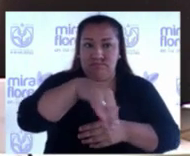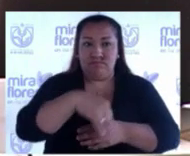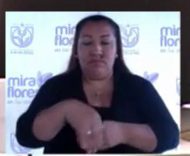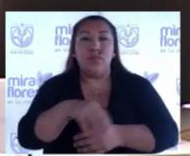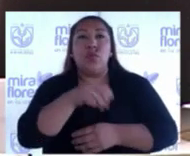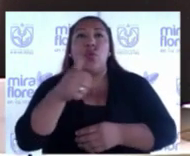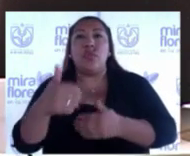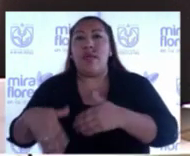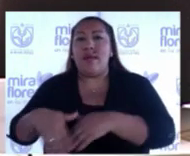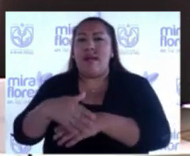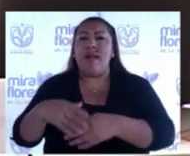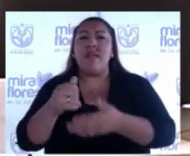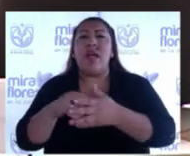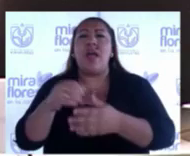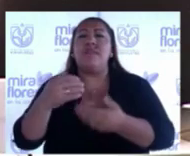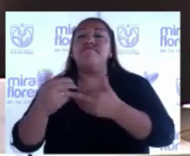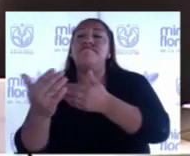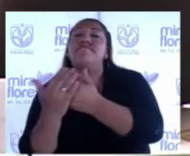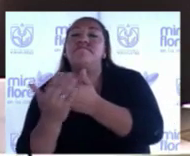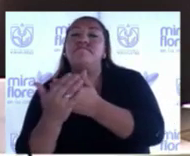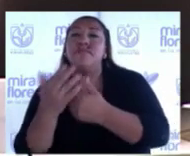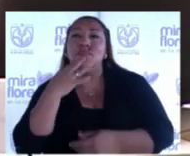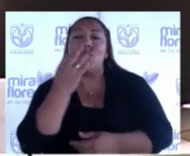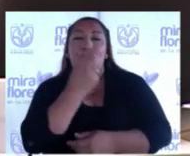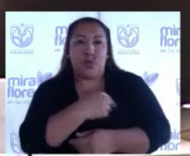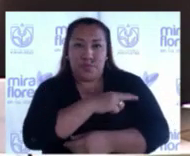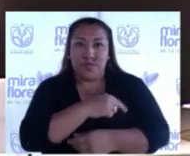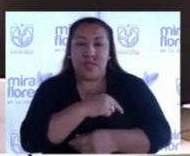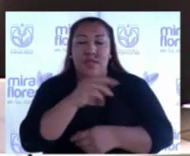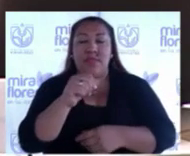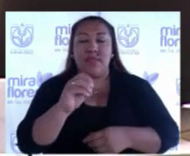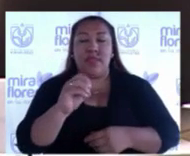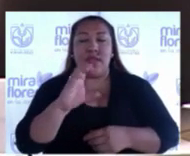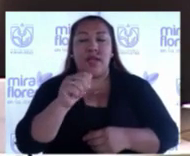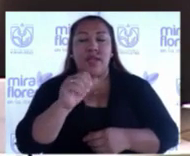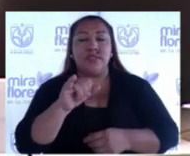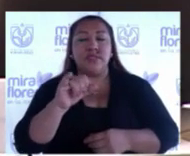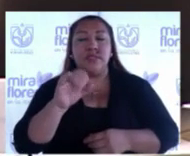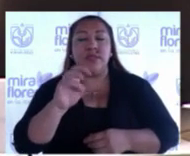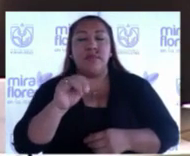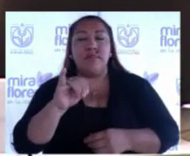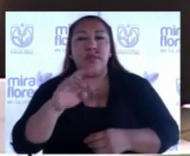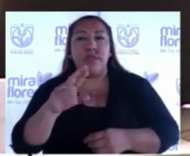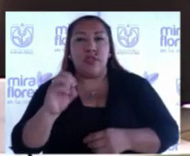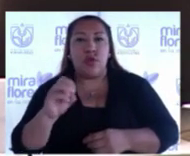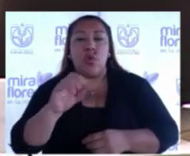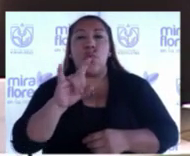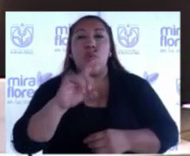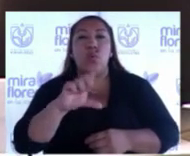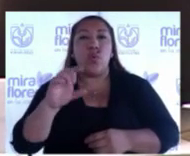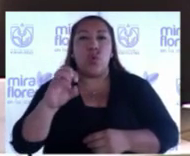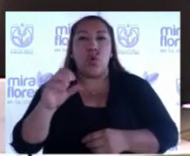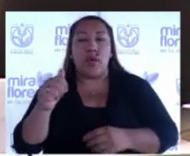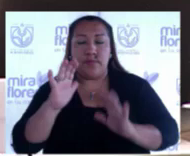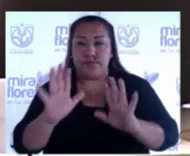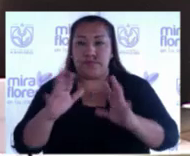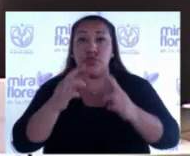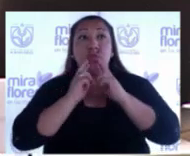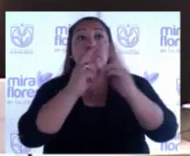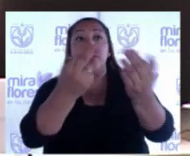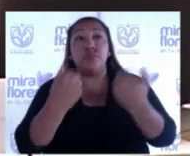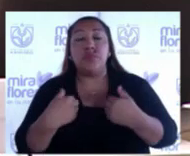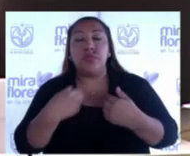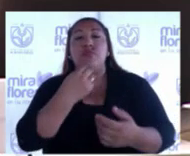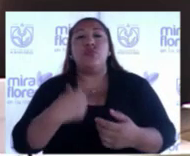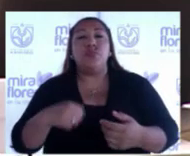la calle que da efectivamente al Hospital de Emergencias Casimiro Ulloa. Voy a dar lectura del oficio de respuesta de la Municipalidad de